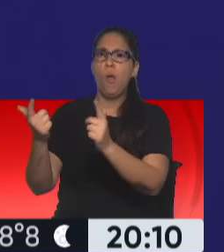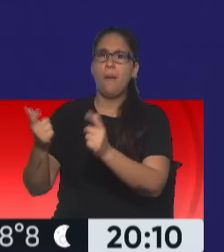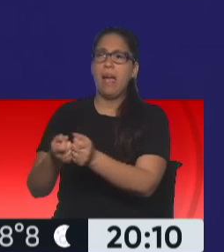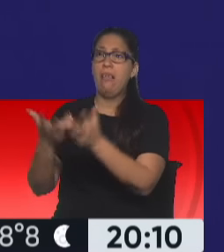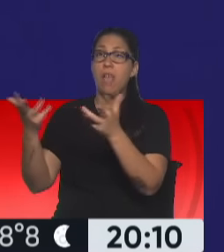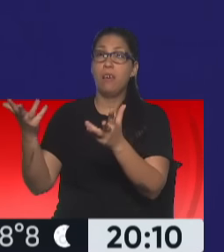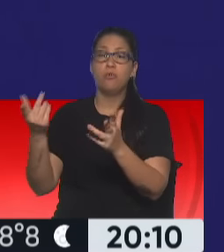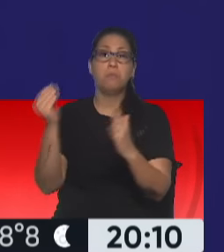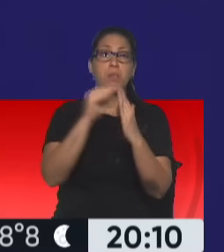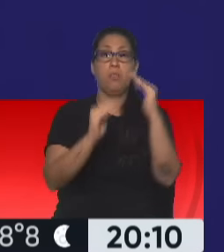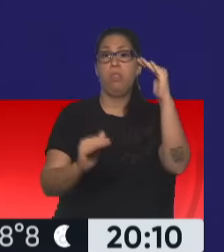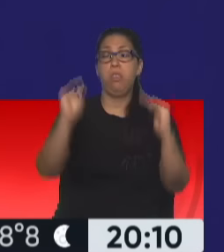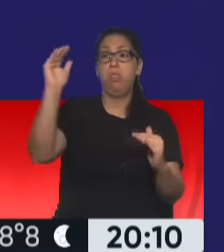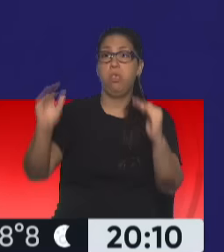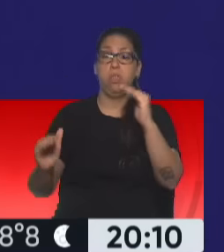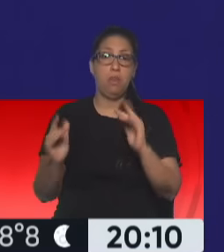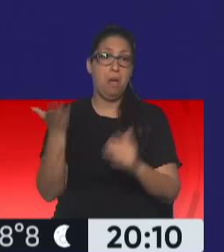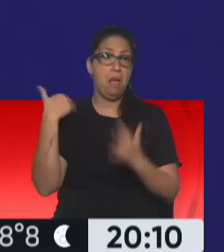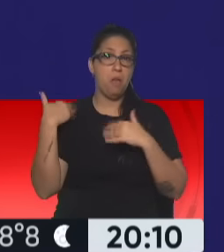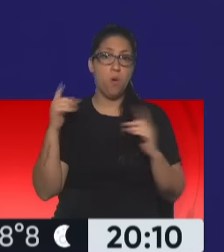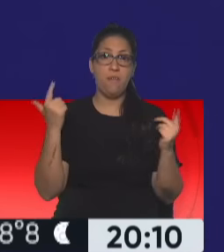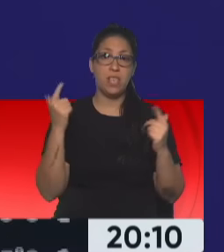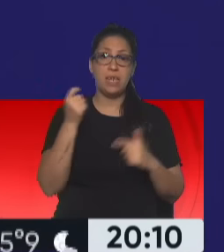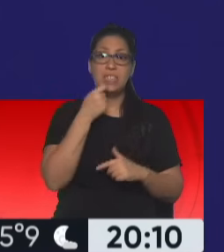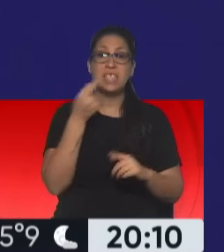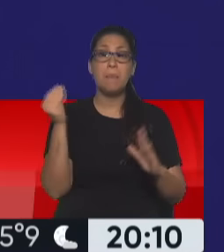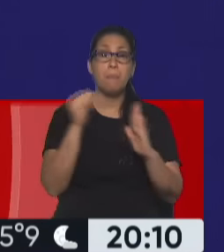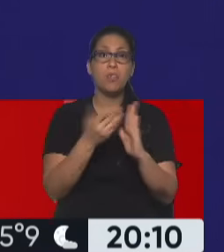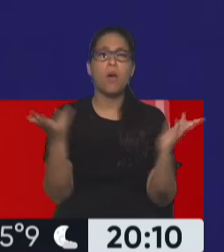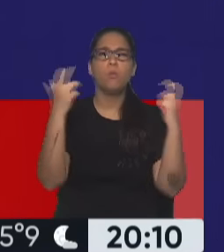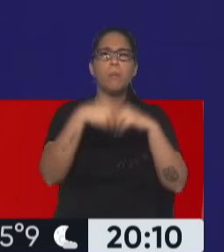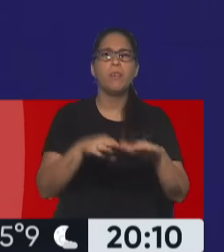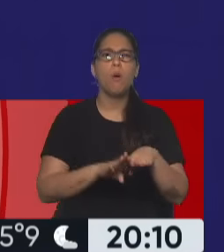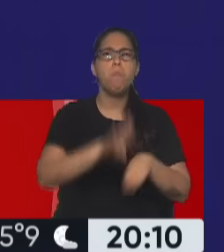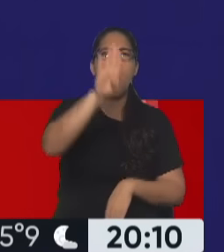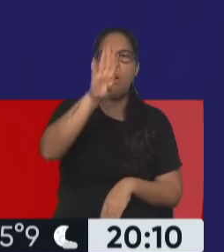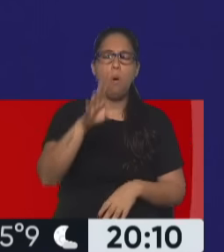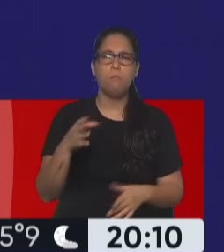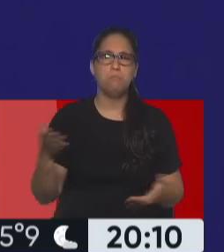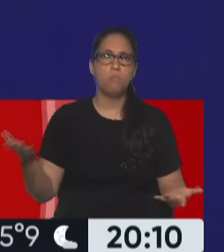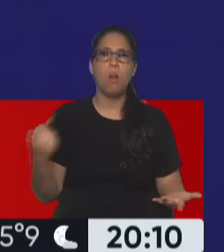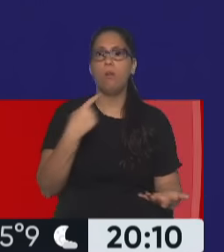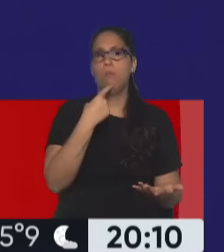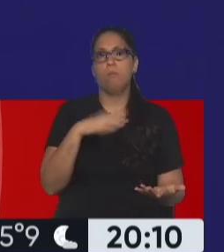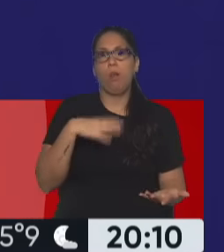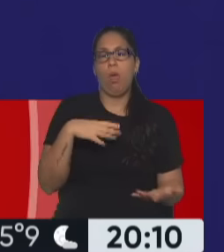los precios se movían? Claro, si ustedes, digamos, siempre los precios van al alza, y bueno, ante la duda lo